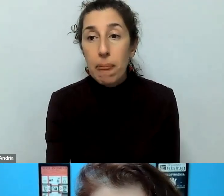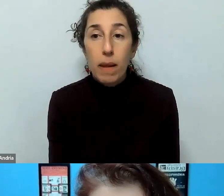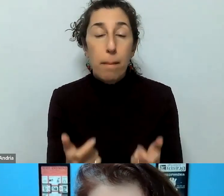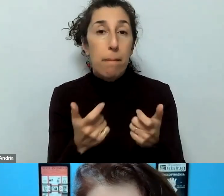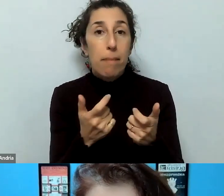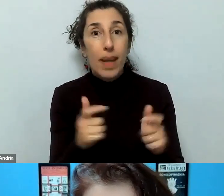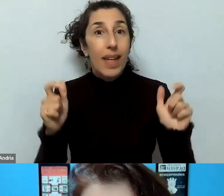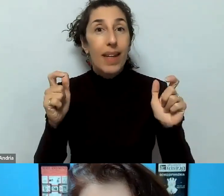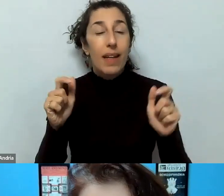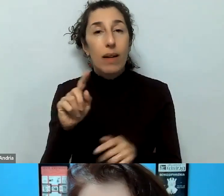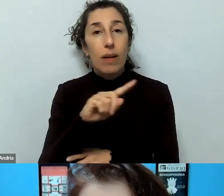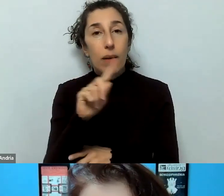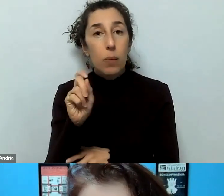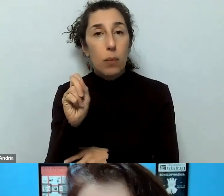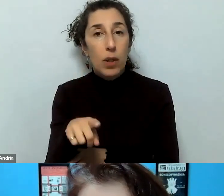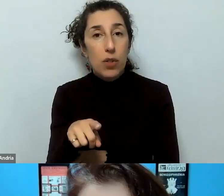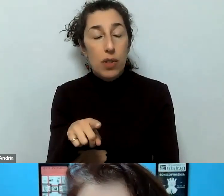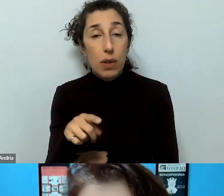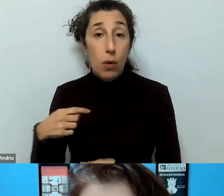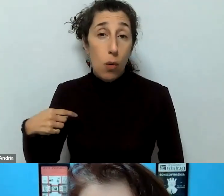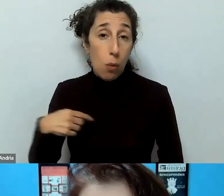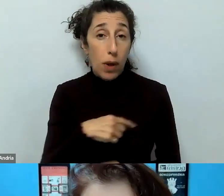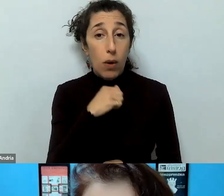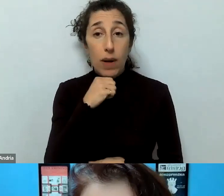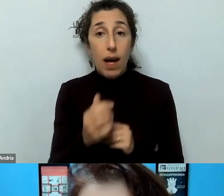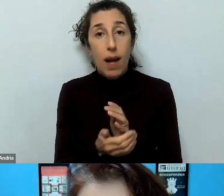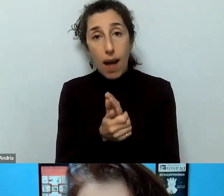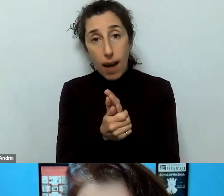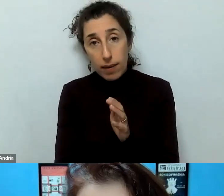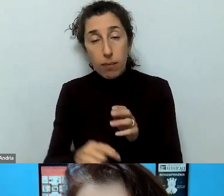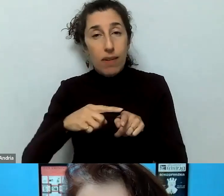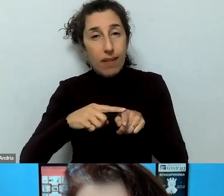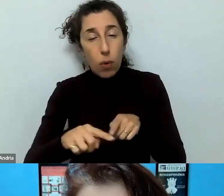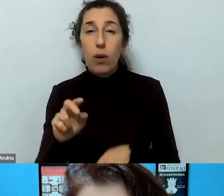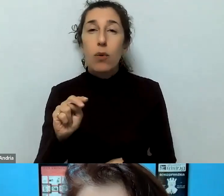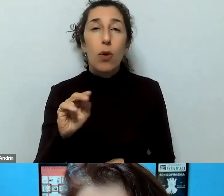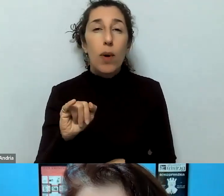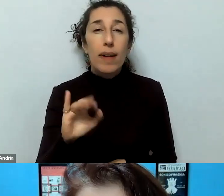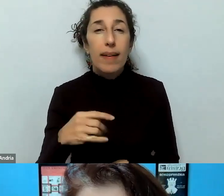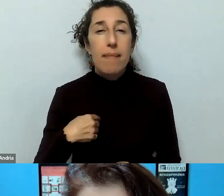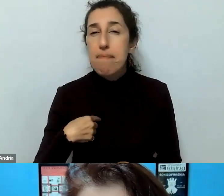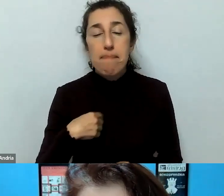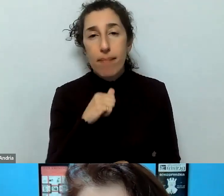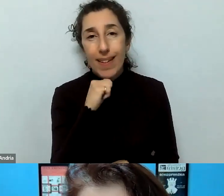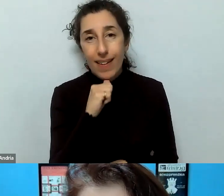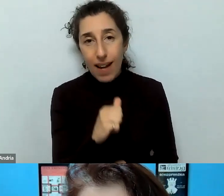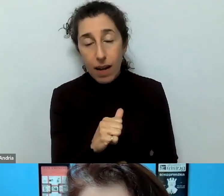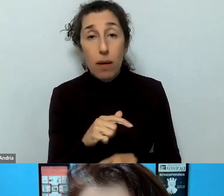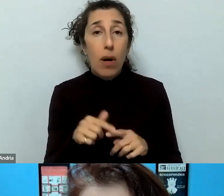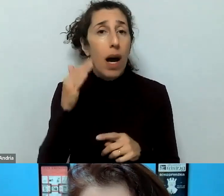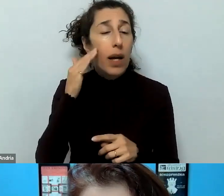No somos los expertos. Esa es una pregunta muy importante. Puedo decir que no somos los